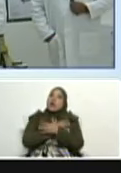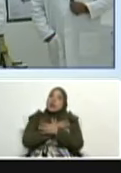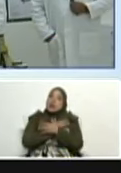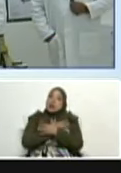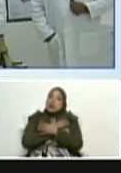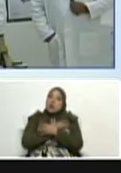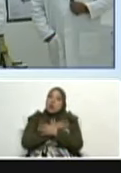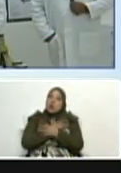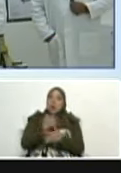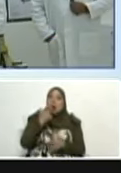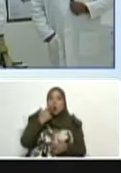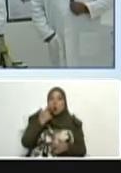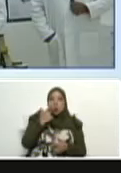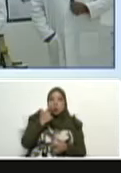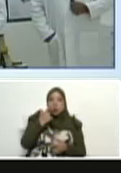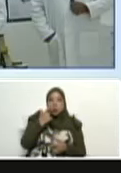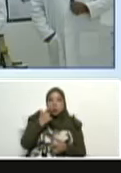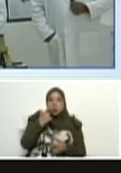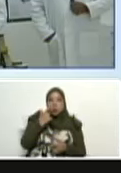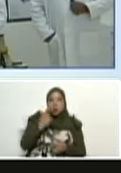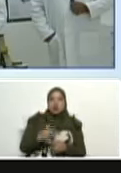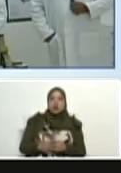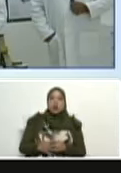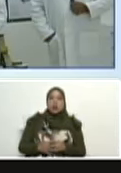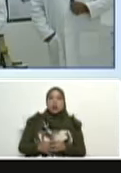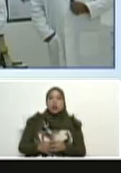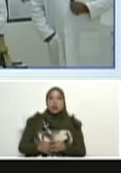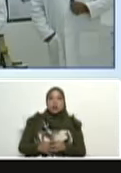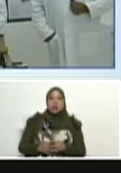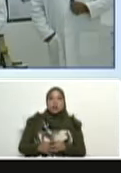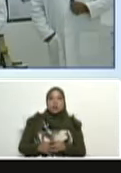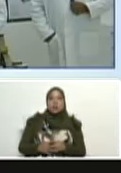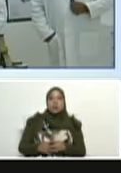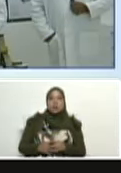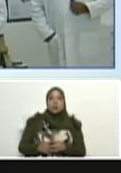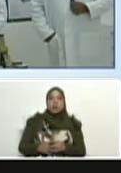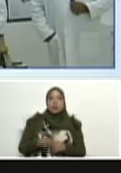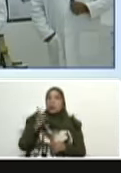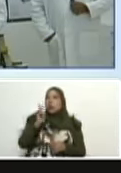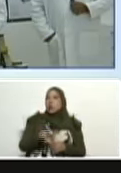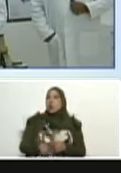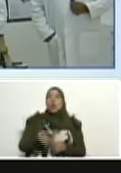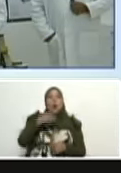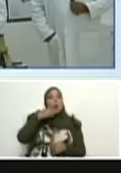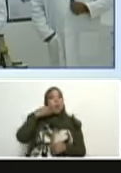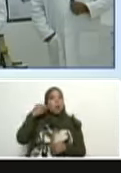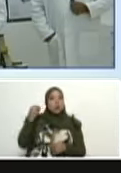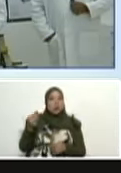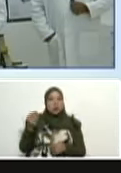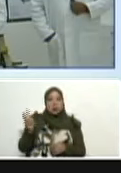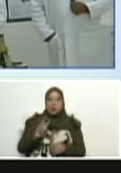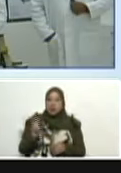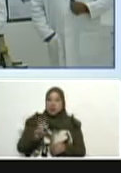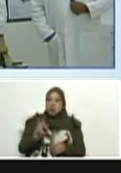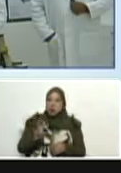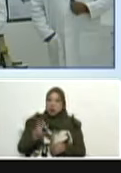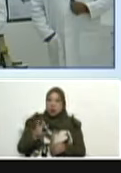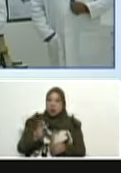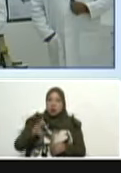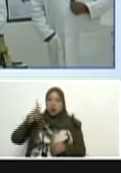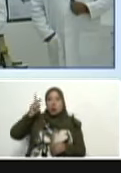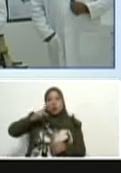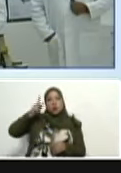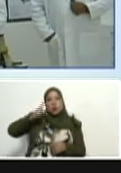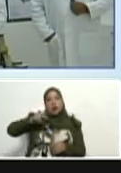no los veo, ni con los lentes. Sin embargo, yo estoy muy orgullosa, presidente. El profesor Blas Dorta es un profesor de la Universidad